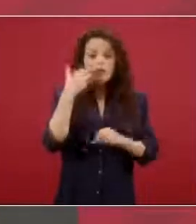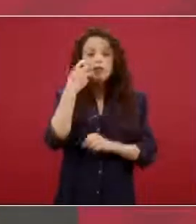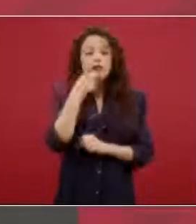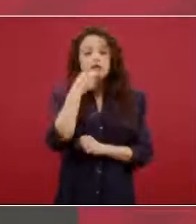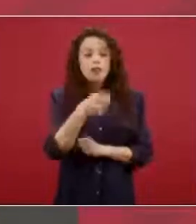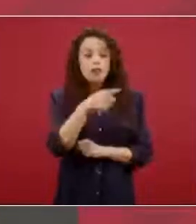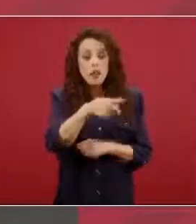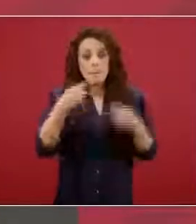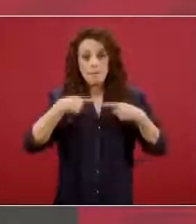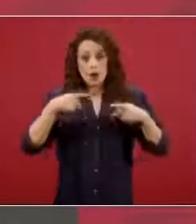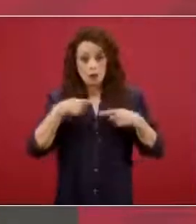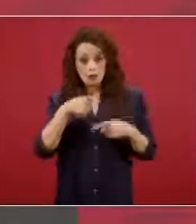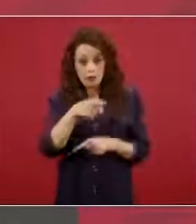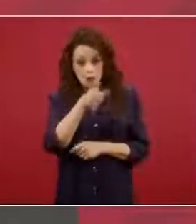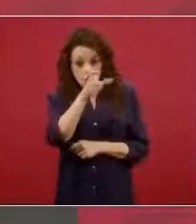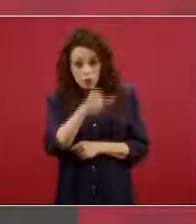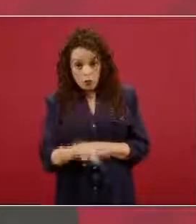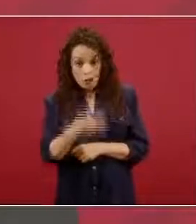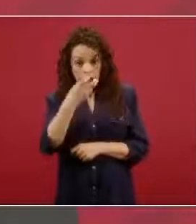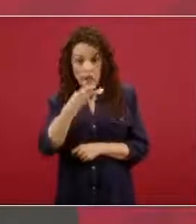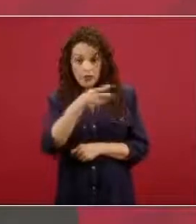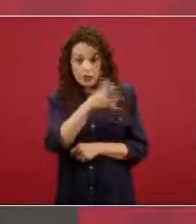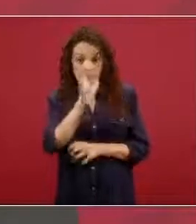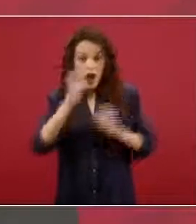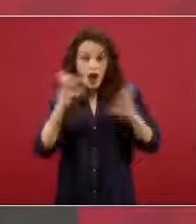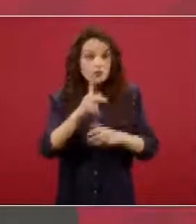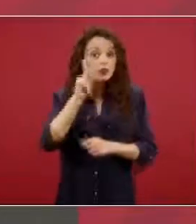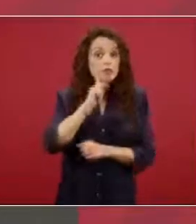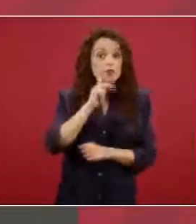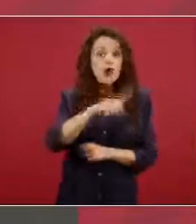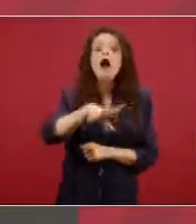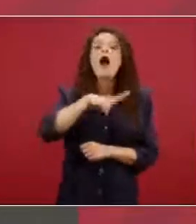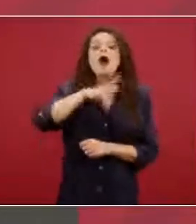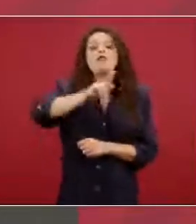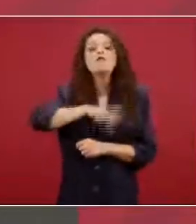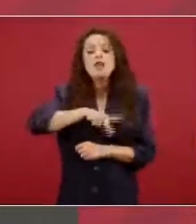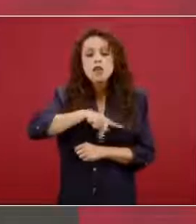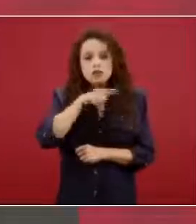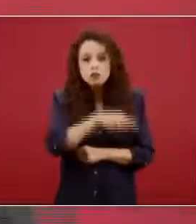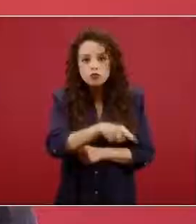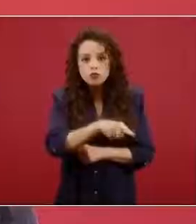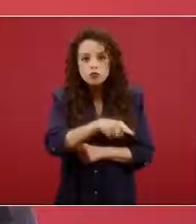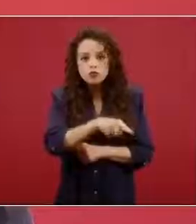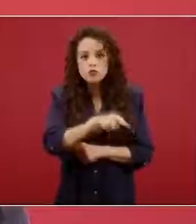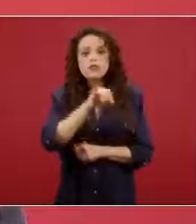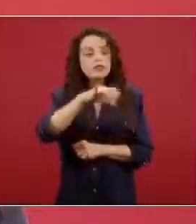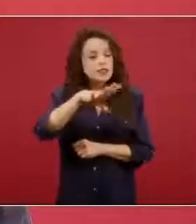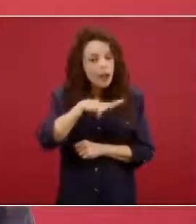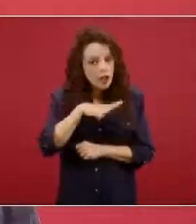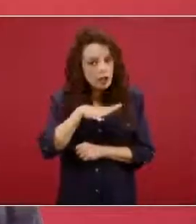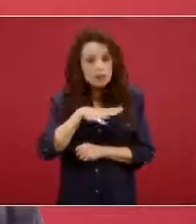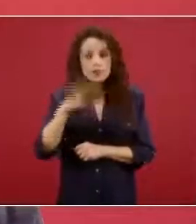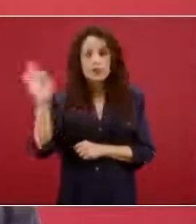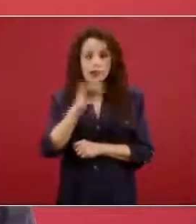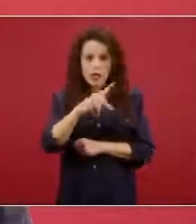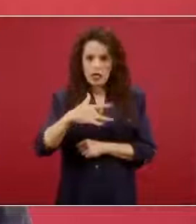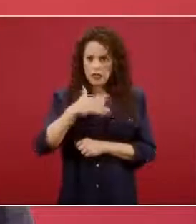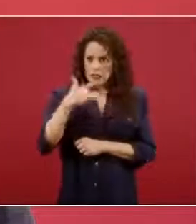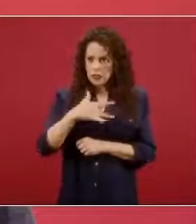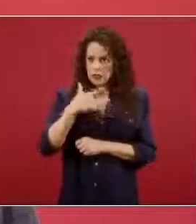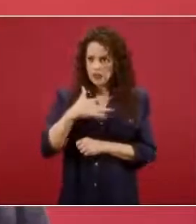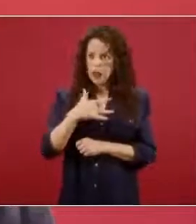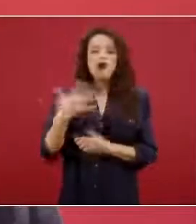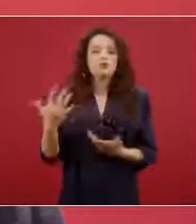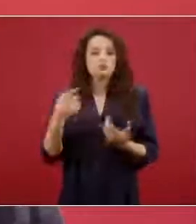el individuo del cual procede la muestra tiene el virus en ese momento. Si tiene síntomas, es un caso de